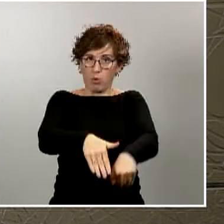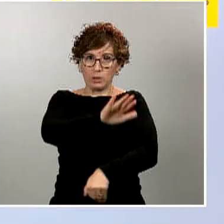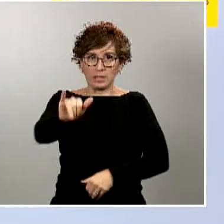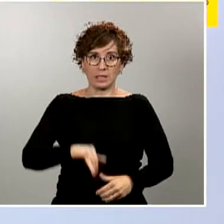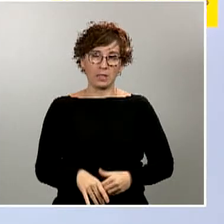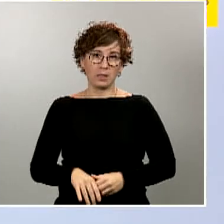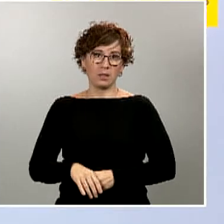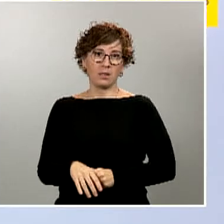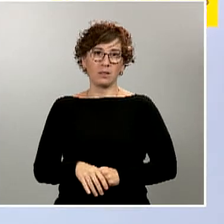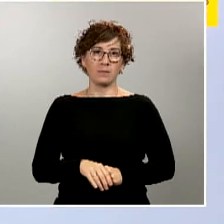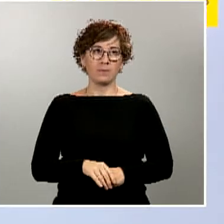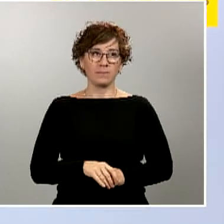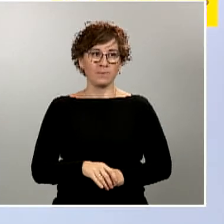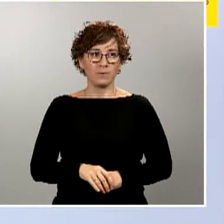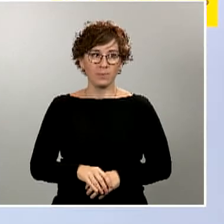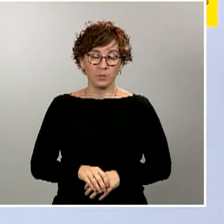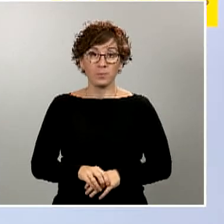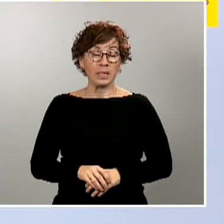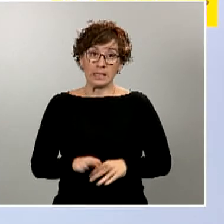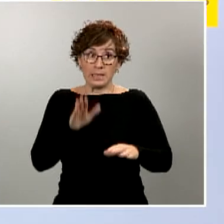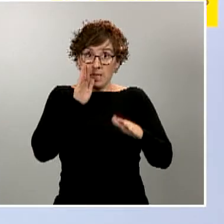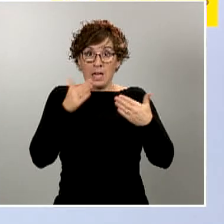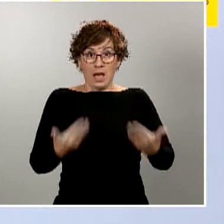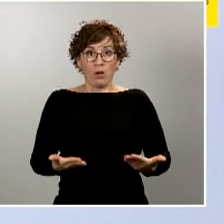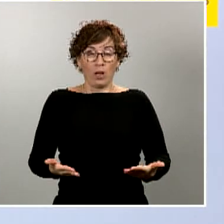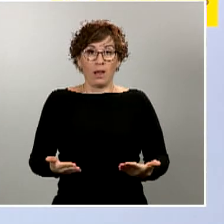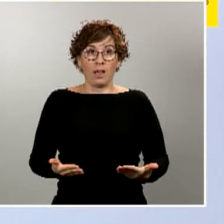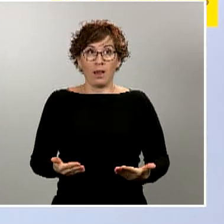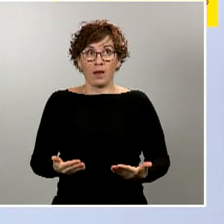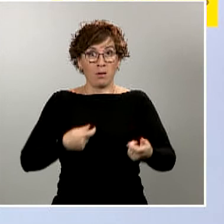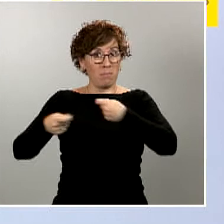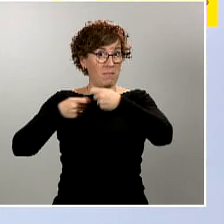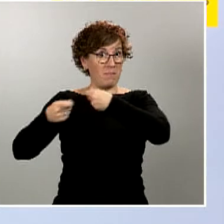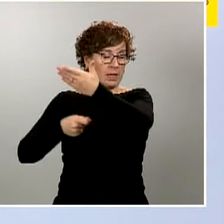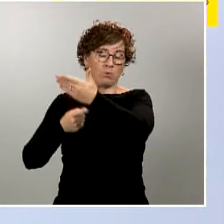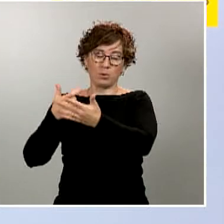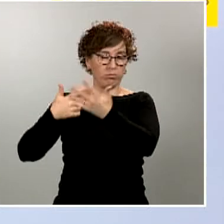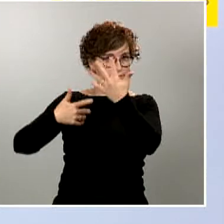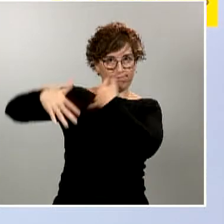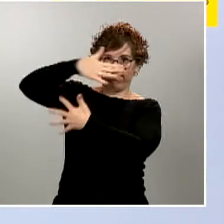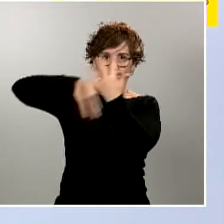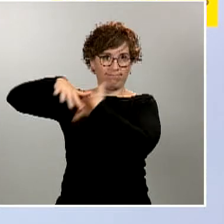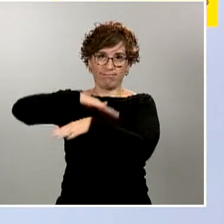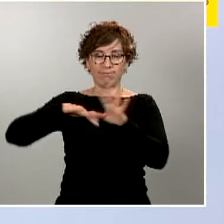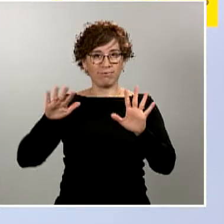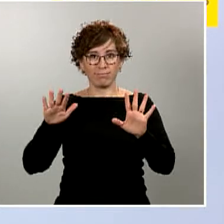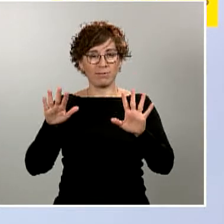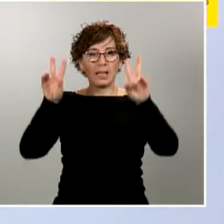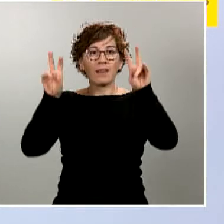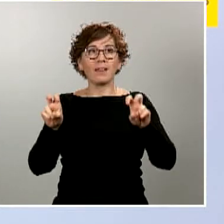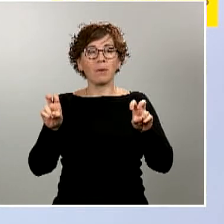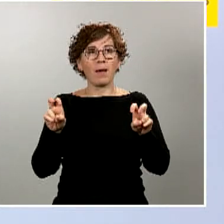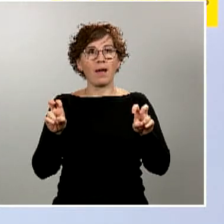Bueno, ahora mismo realmente está el mercado muy enrarecido en la cuestión